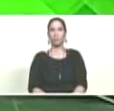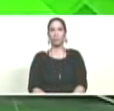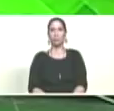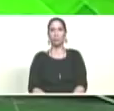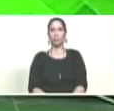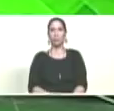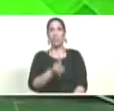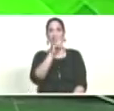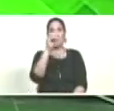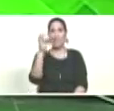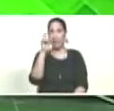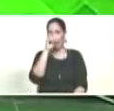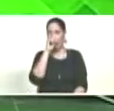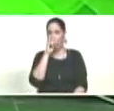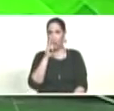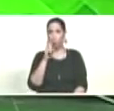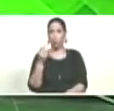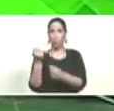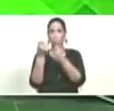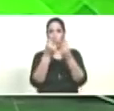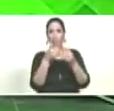100 años de economía de puertos, ¿qué llaman?